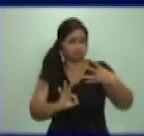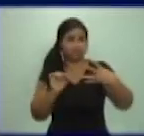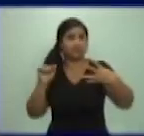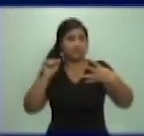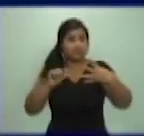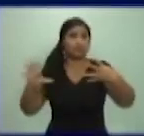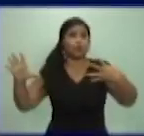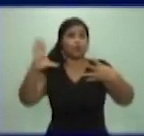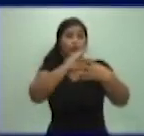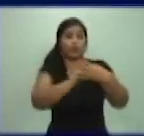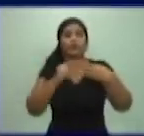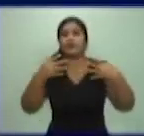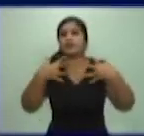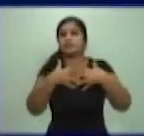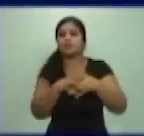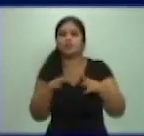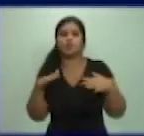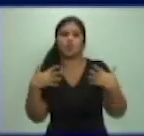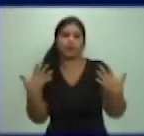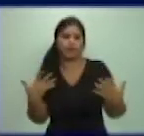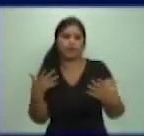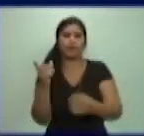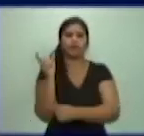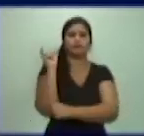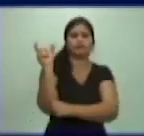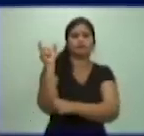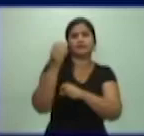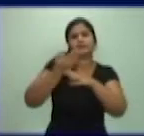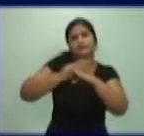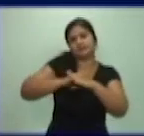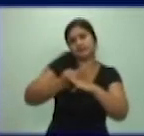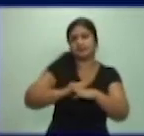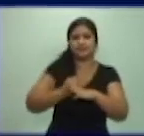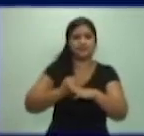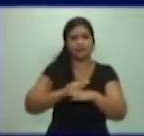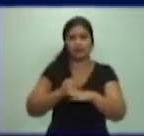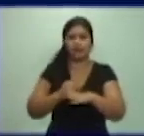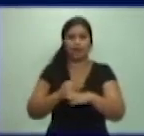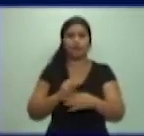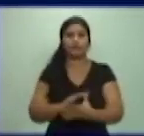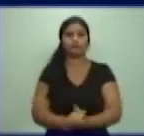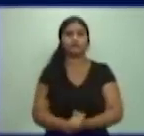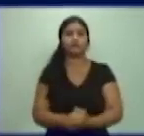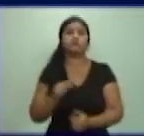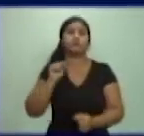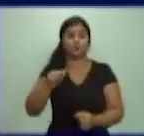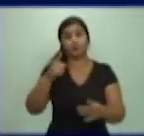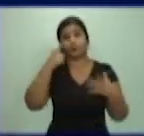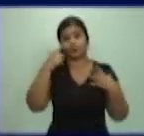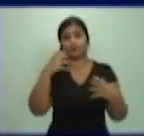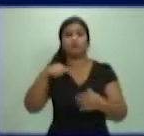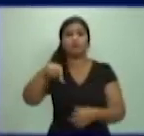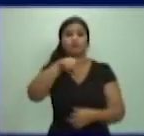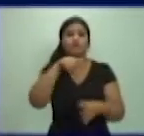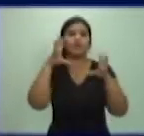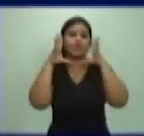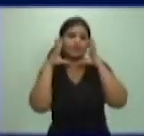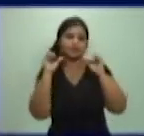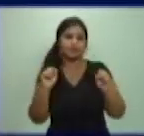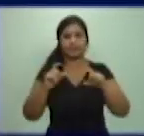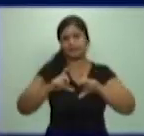que plantea el texto. ¿Cómo se relacionan esos conceptos? Esto incluso a usted le sirve no solamente para comprender el texto, sino también